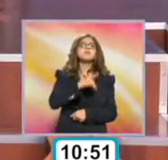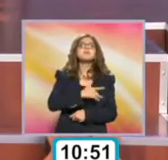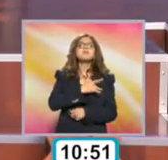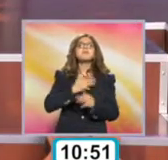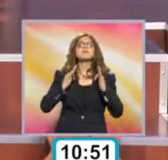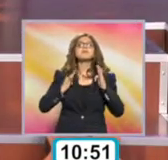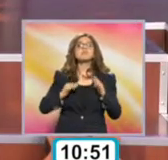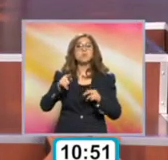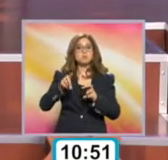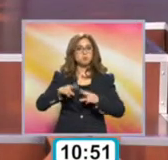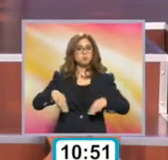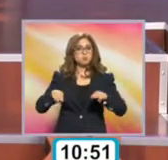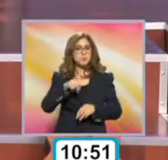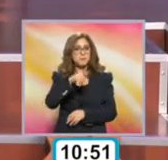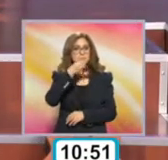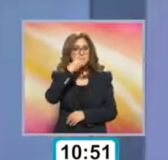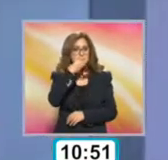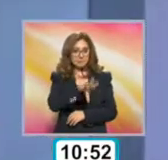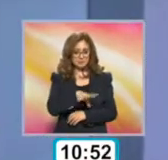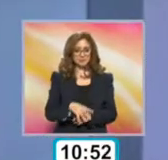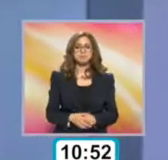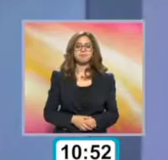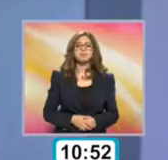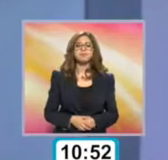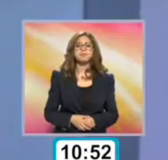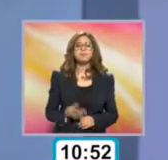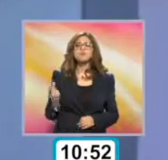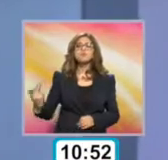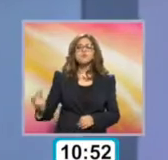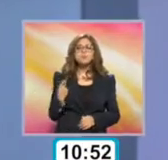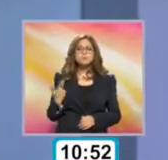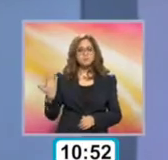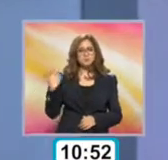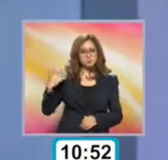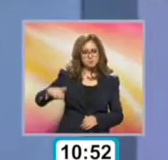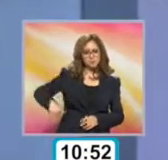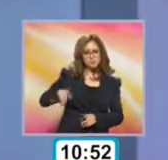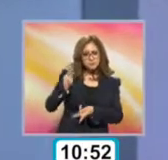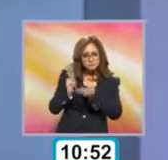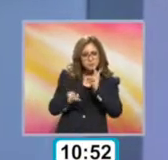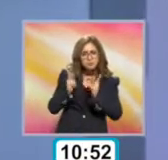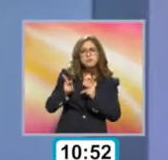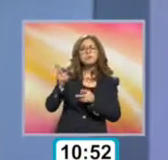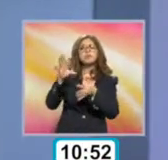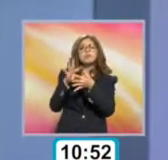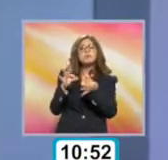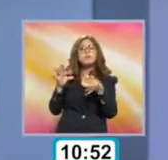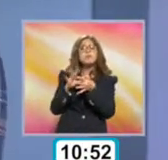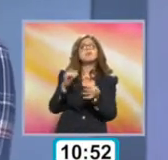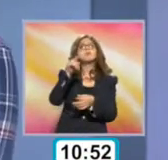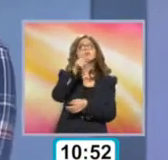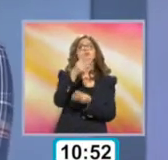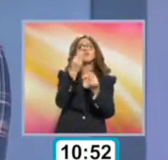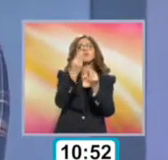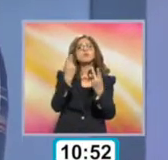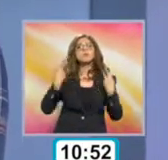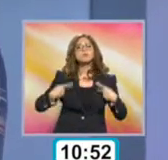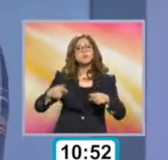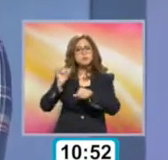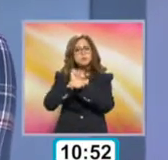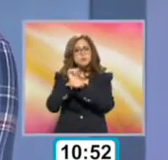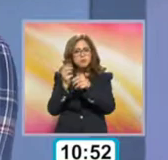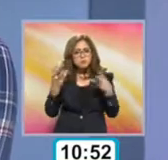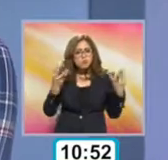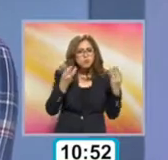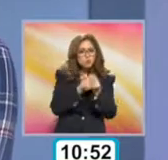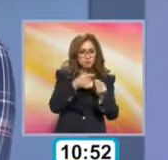Y bueno, platicando con usted, me doy cuenta que ha hecho música con grandes de la música. De este material